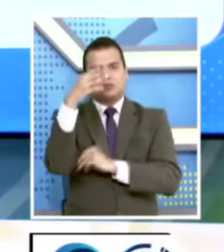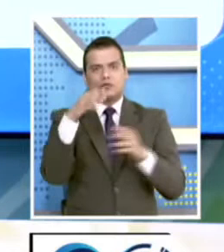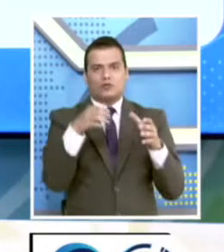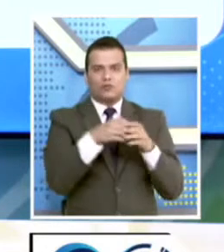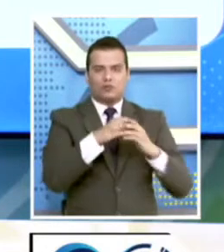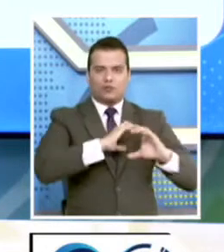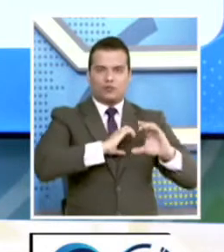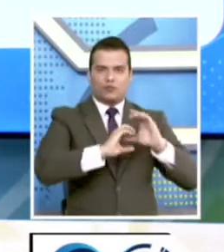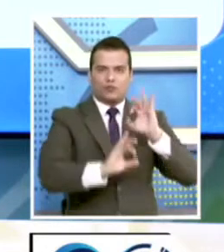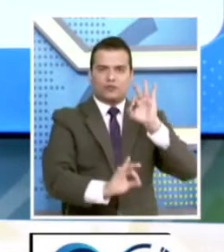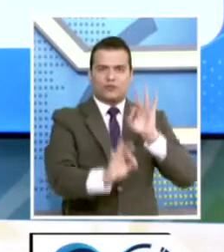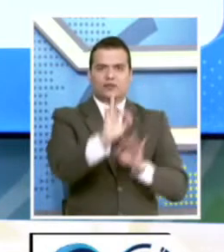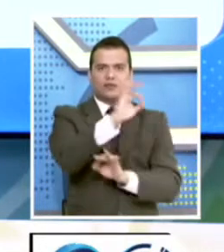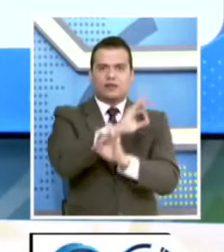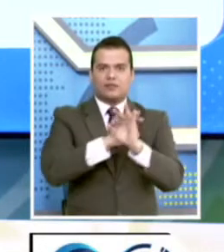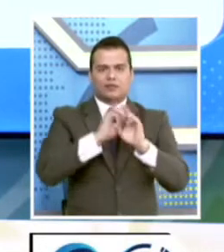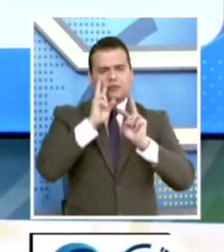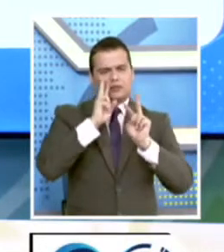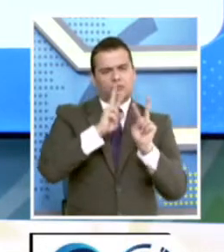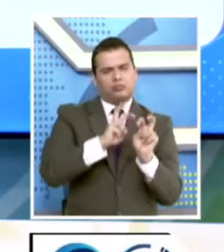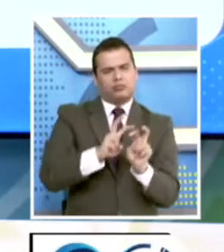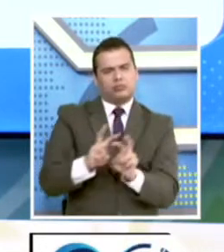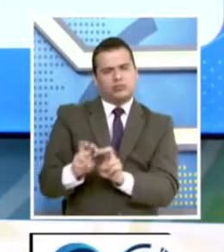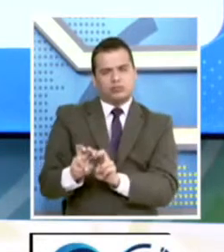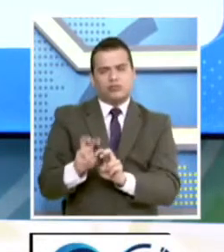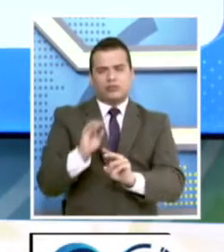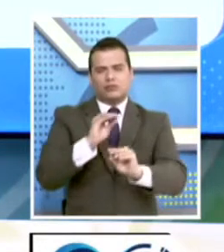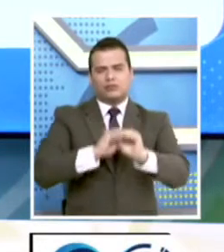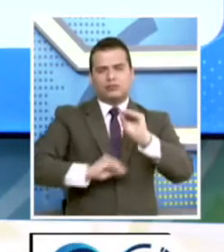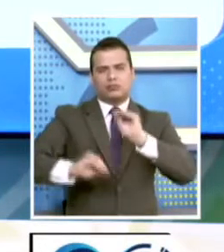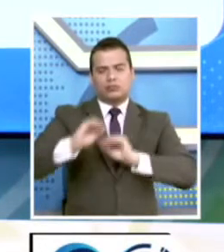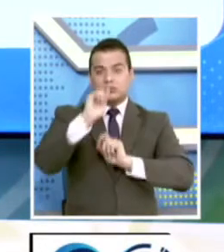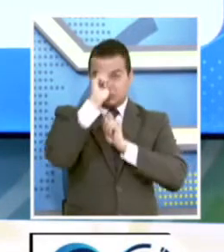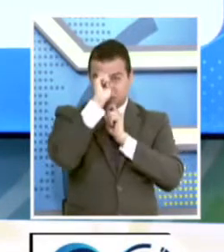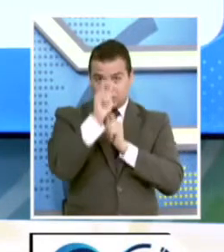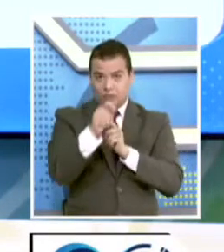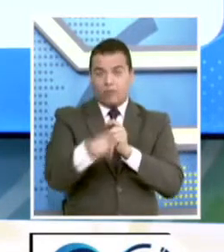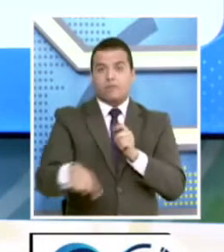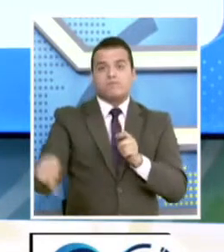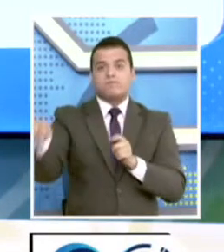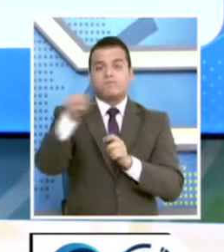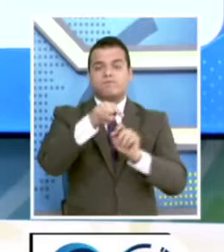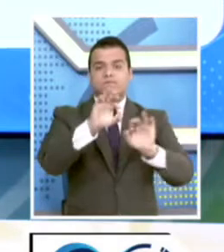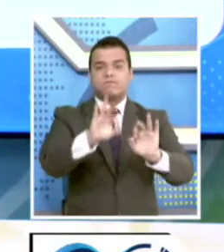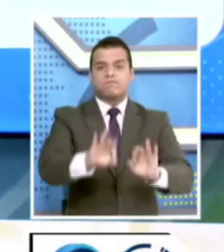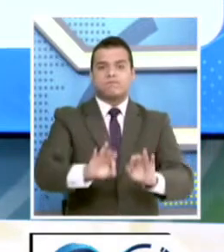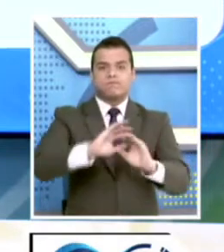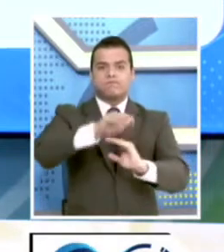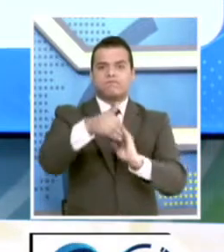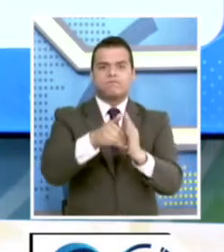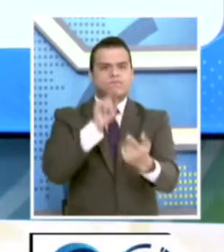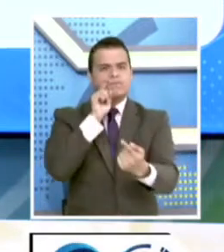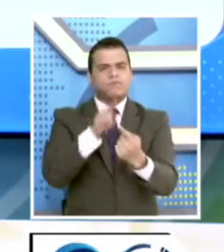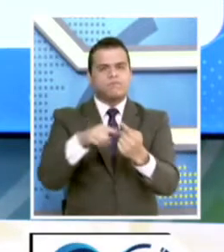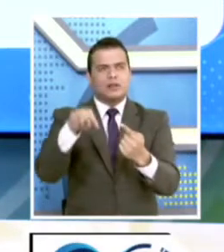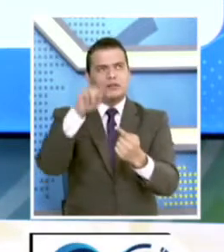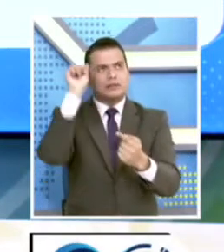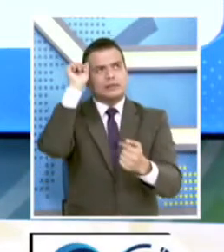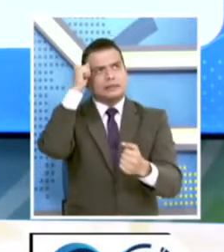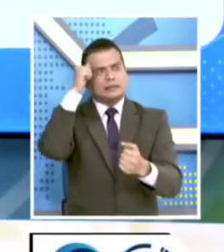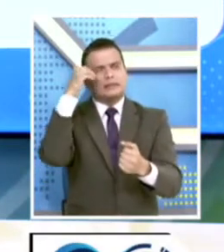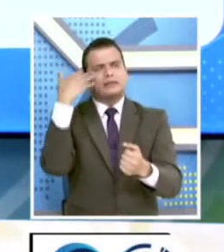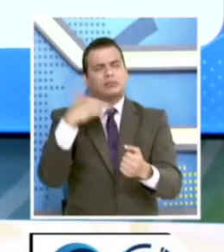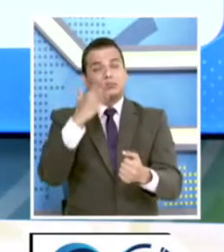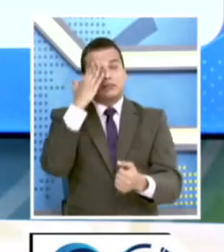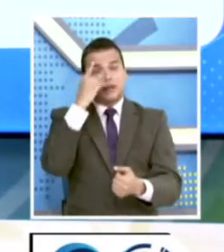comunicaciones de Telepacífico realizaron una investigación y producción para rendir este tributo y contribuir a la dolorosa memoria que ha